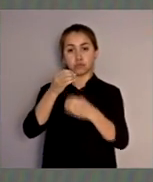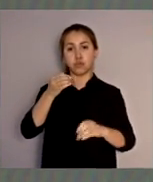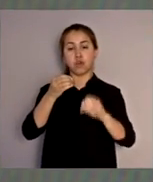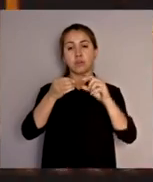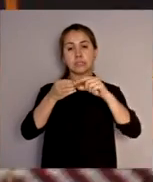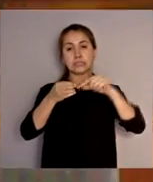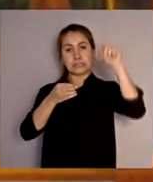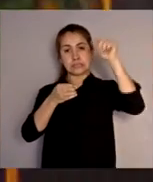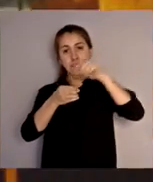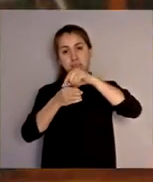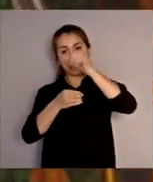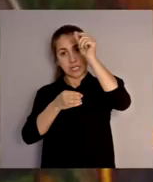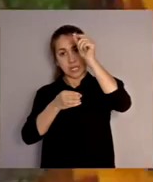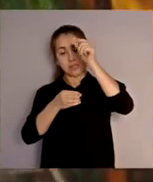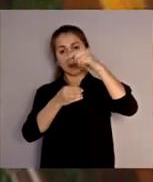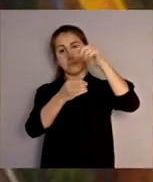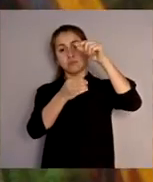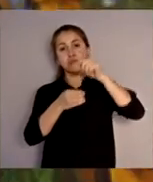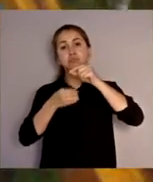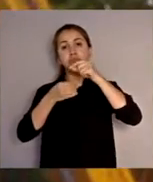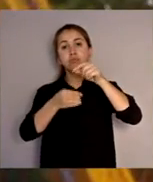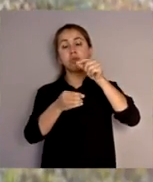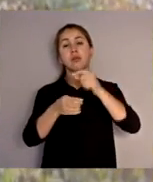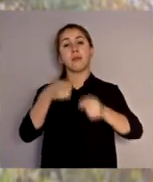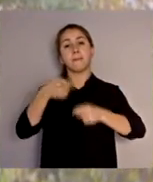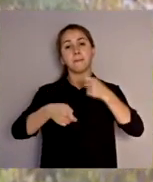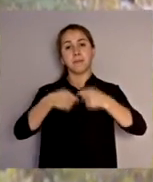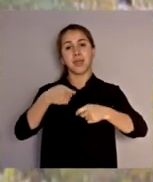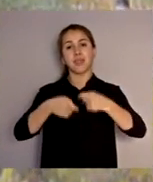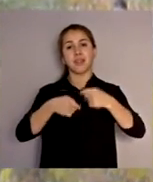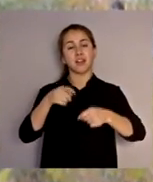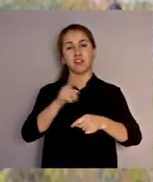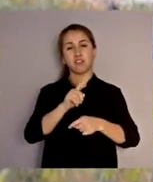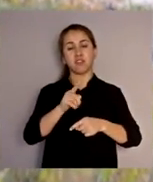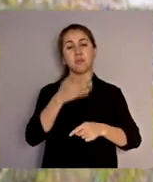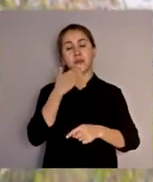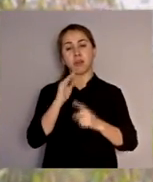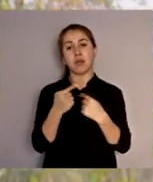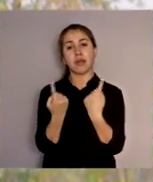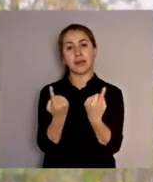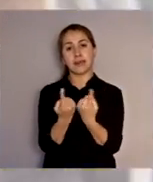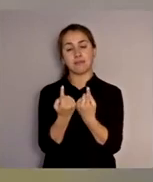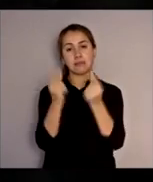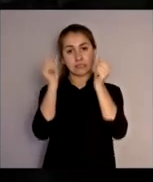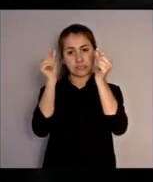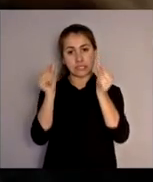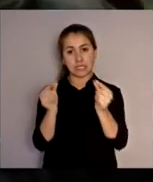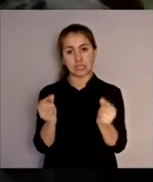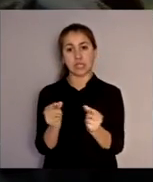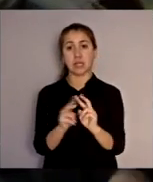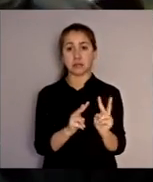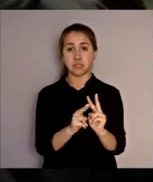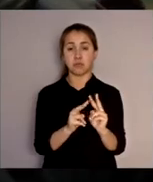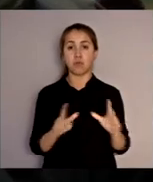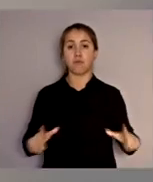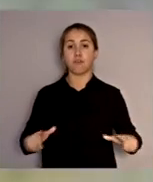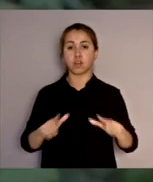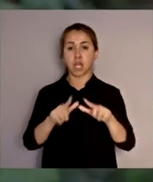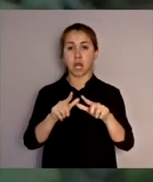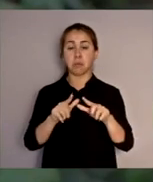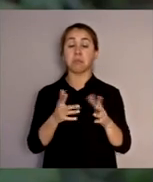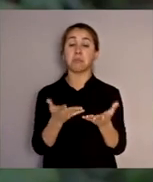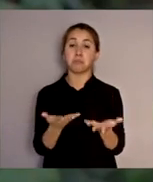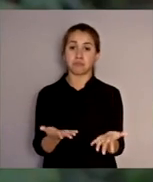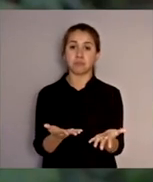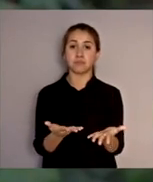Y ahí al colocar los tirantes, bueno, ¿por qué en vez de colocar las piedras al tubo no le colocamos alrededor de los tirantes y nos salió un volcán?